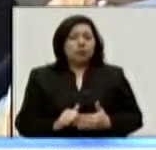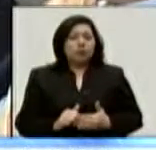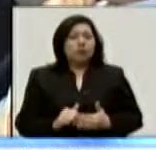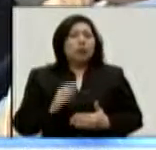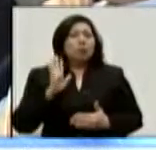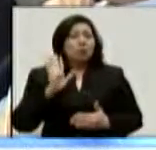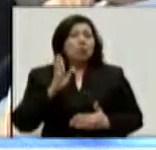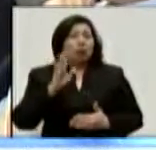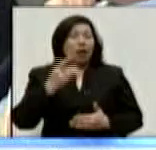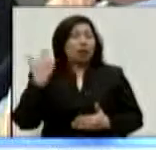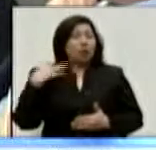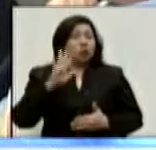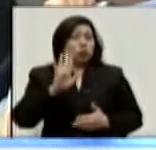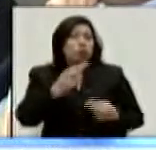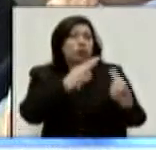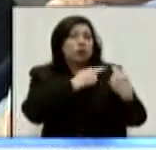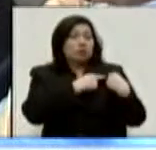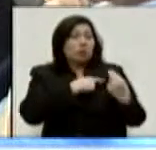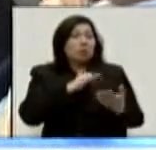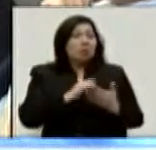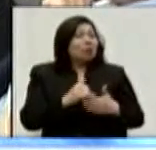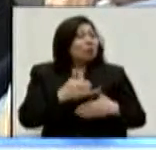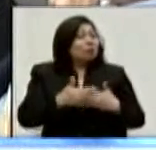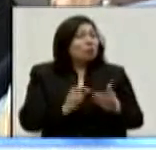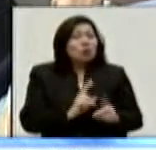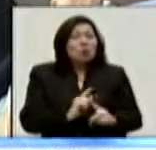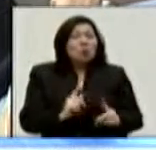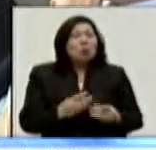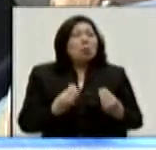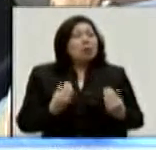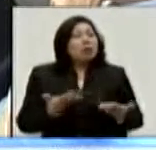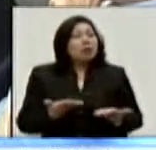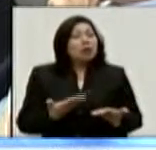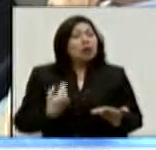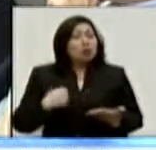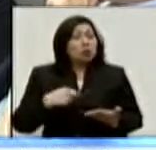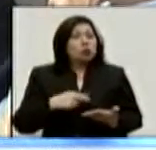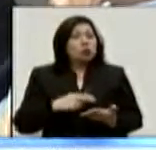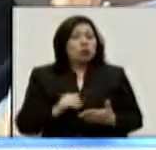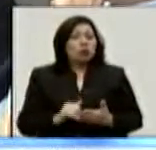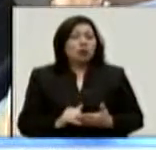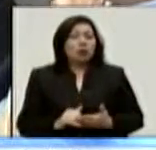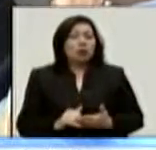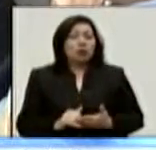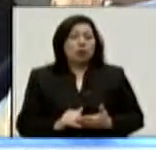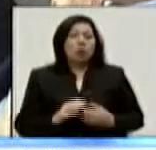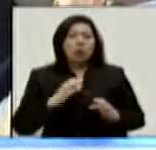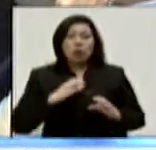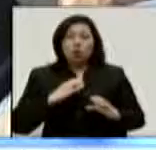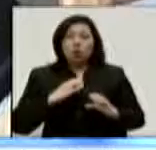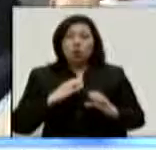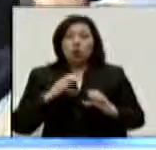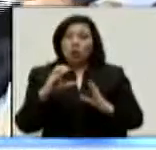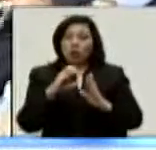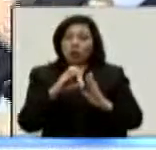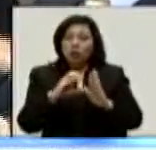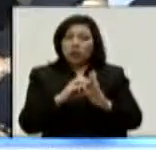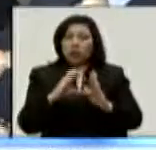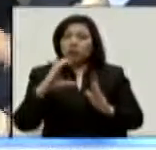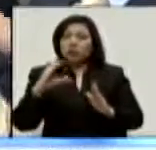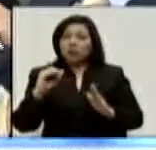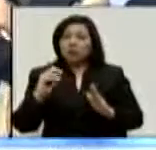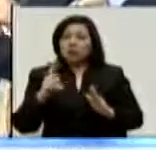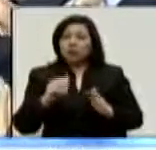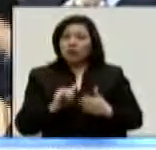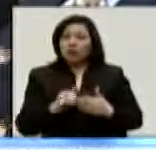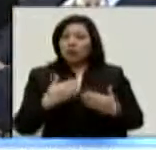bajo su presidencia para que esto no siga así, conociendo nosotros que el Código Civil señala una